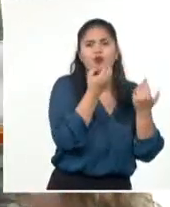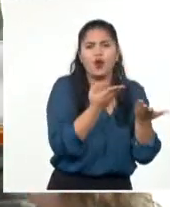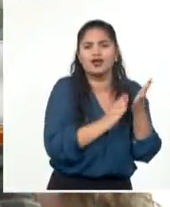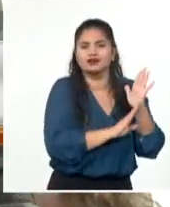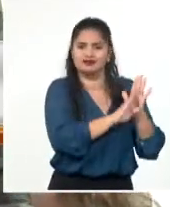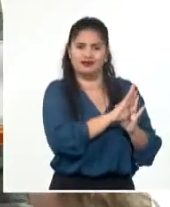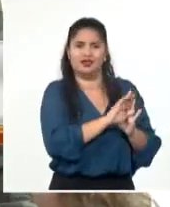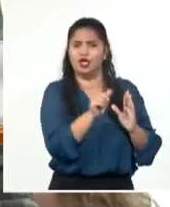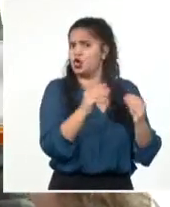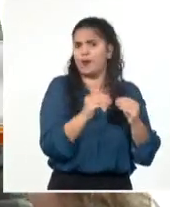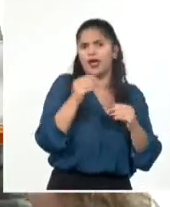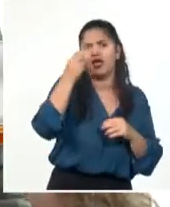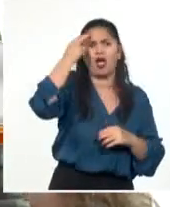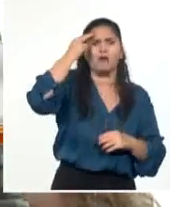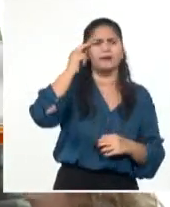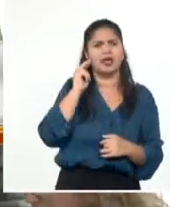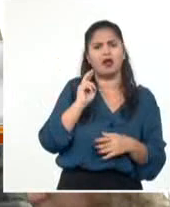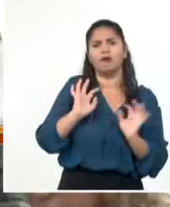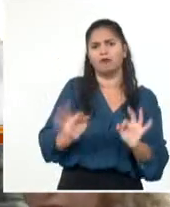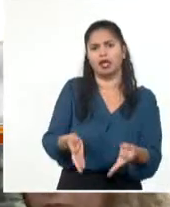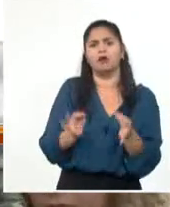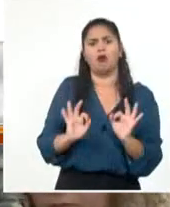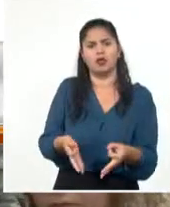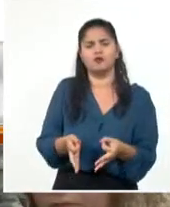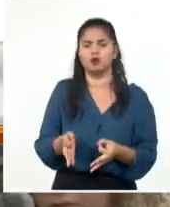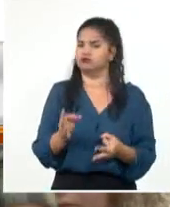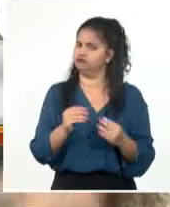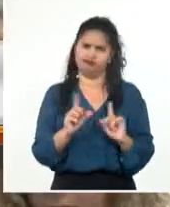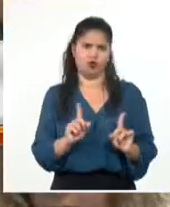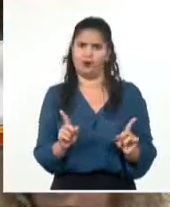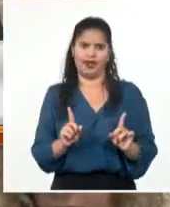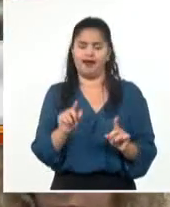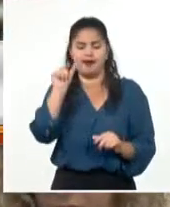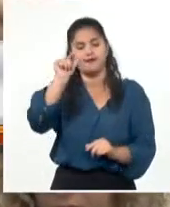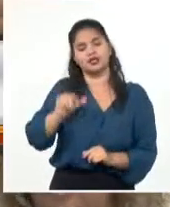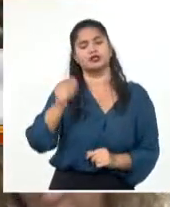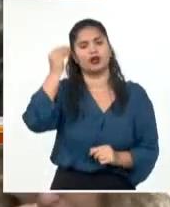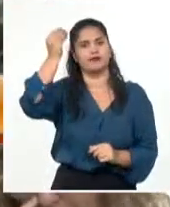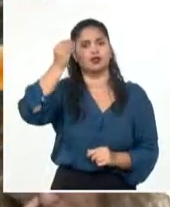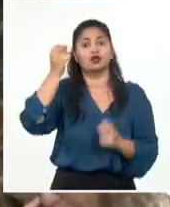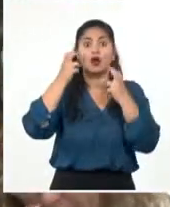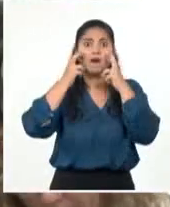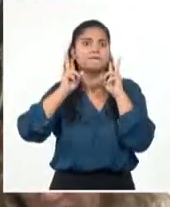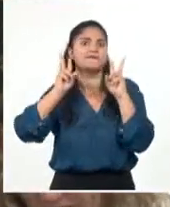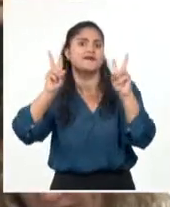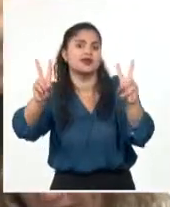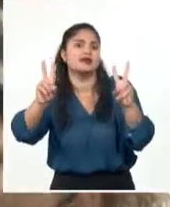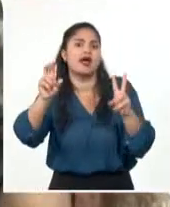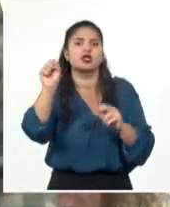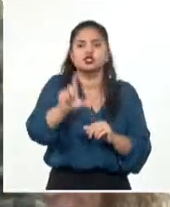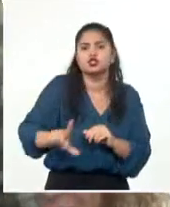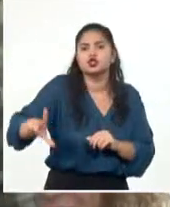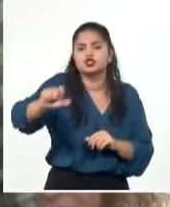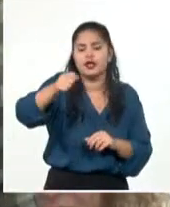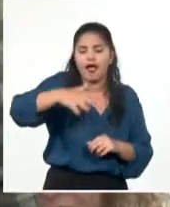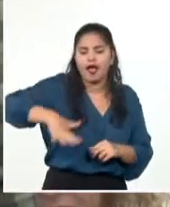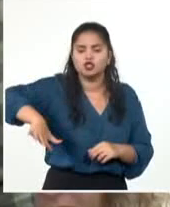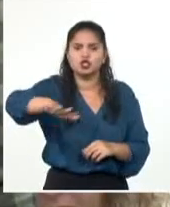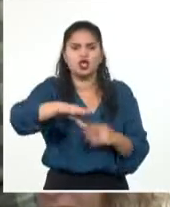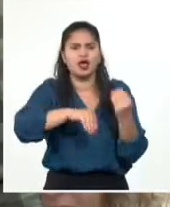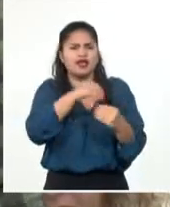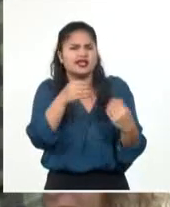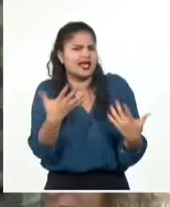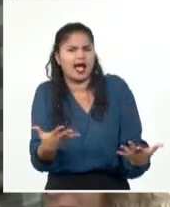de conocimiento que estamos representados acá, tiene que preguntarse en nuestras prácticas políticas, en nuestras sociedades, qué es lo nuevo que